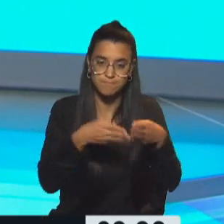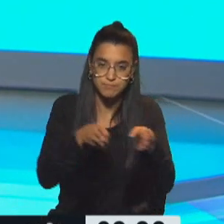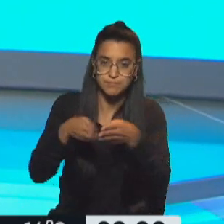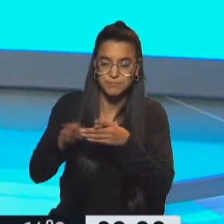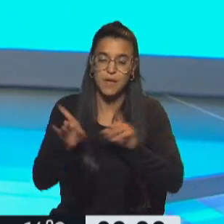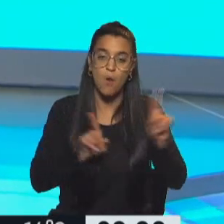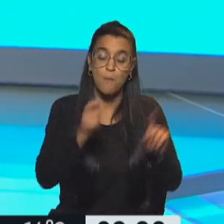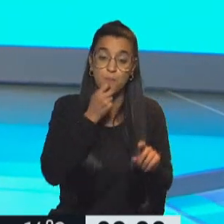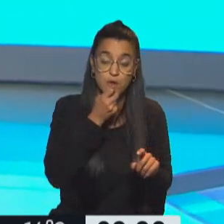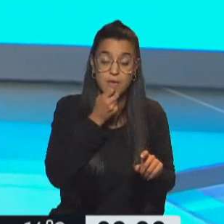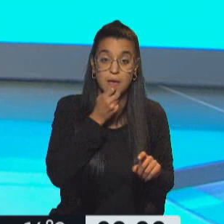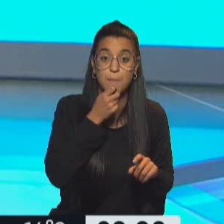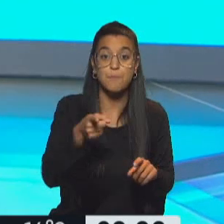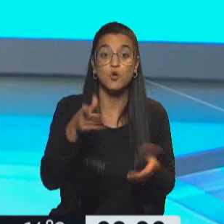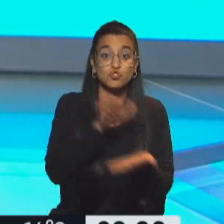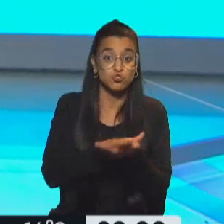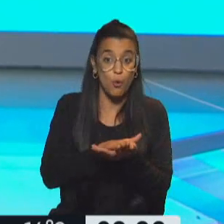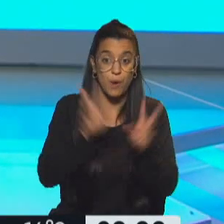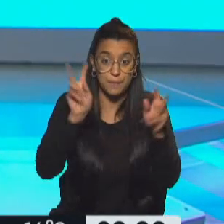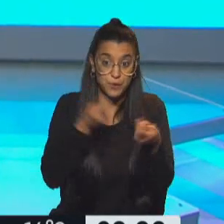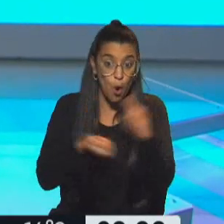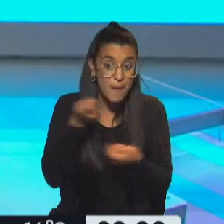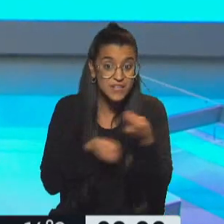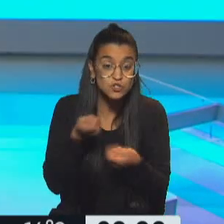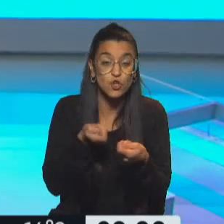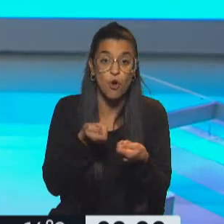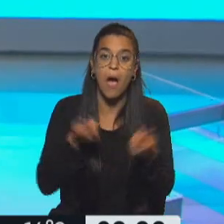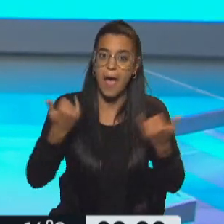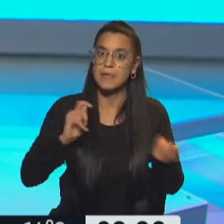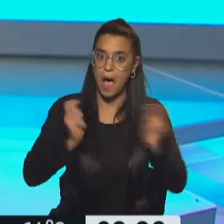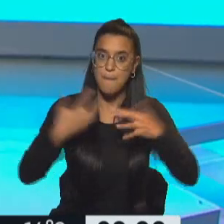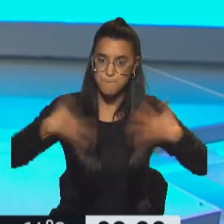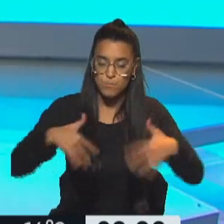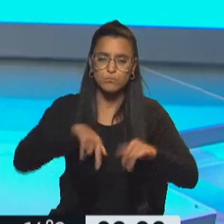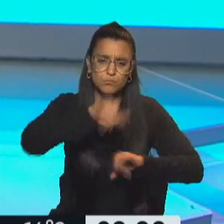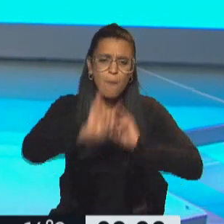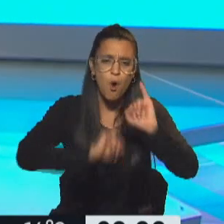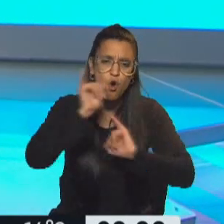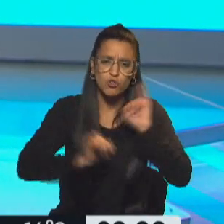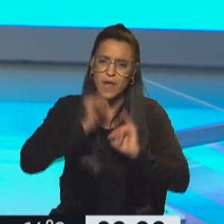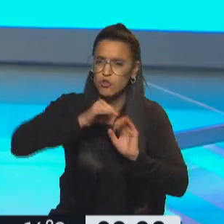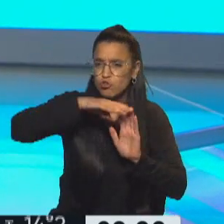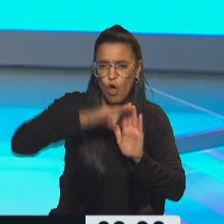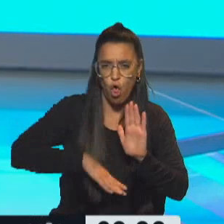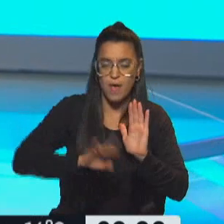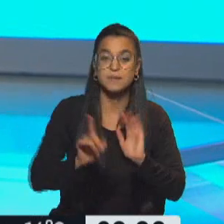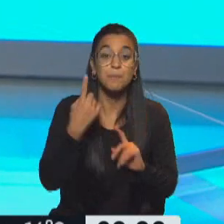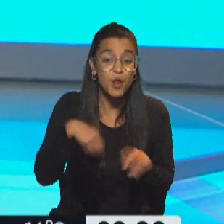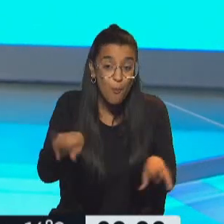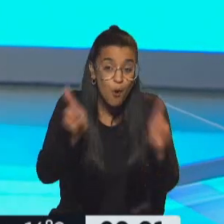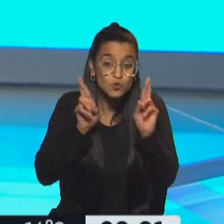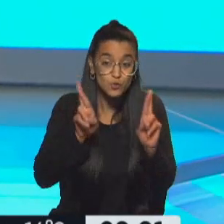por ejemplo, del aspecto comercial, del sector comercial, sí, hay grandes cambios. Vamos a estar contándotelas todas, pero por